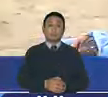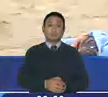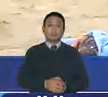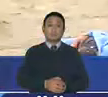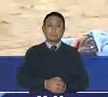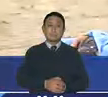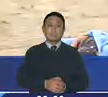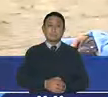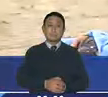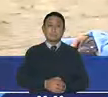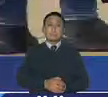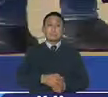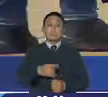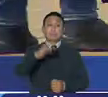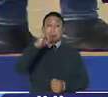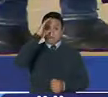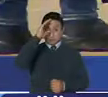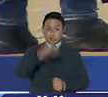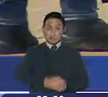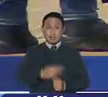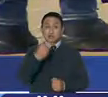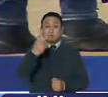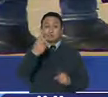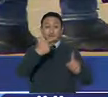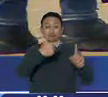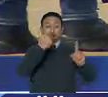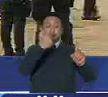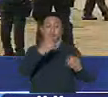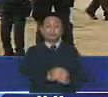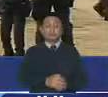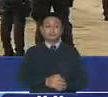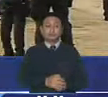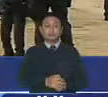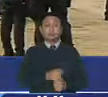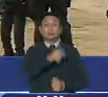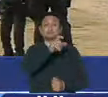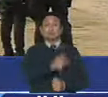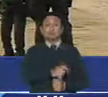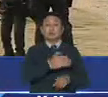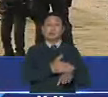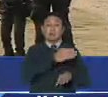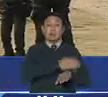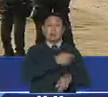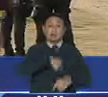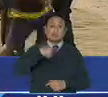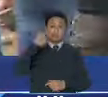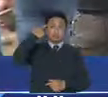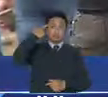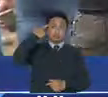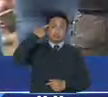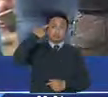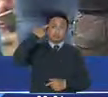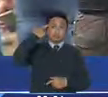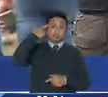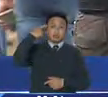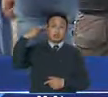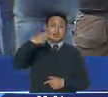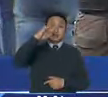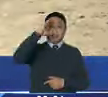Solo realizó 2 disparos y dejó sin vida al sujeto que junto a 2 hombres más lo apuntaron en la cabeza y le robaron a él, un policía de